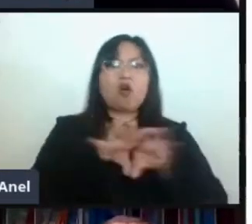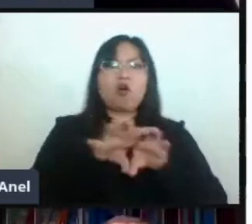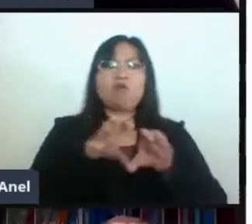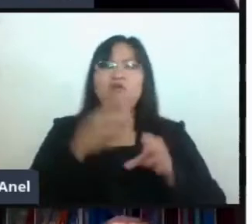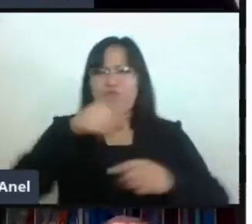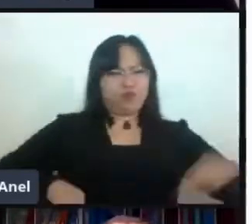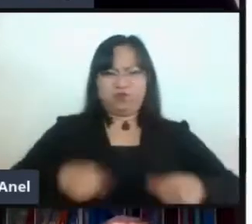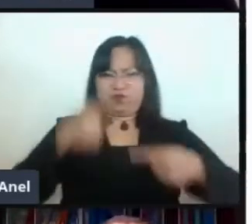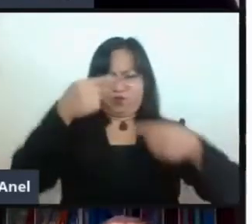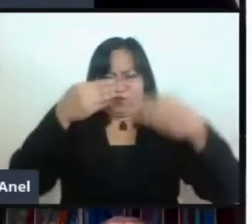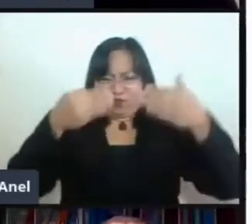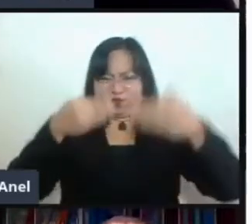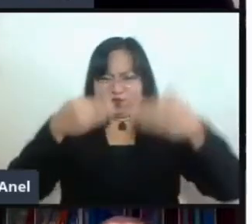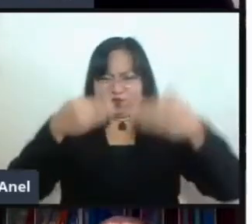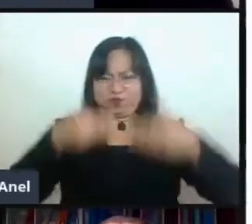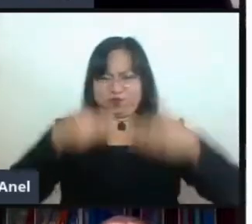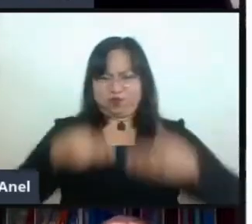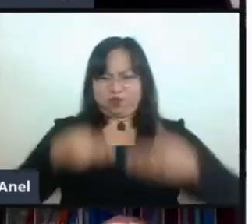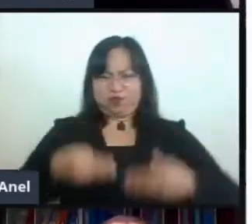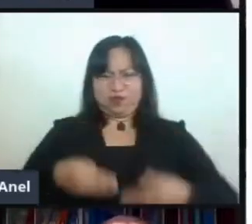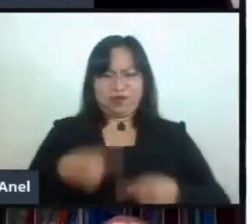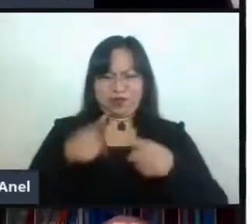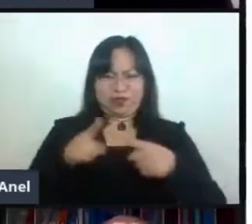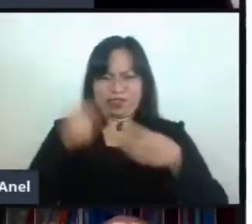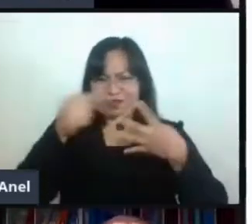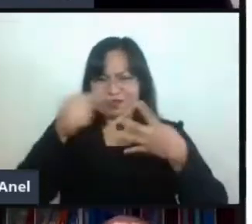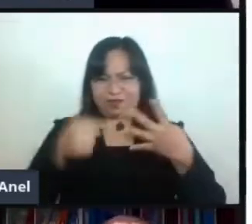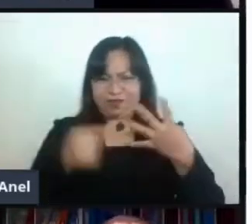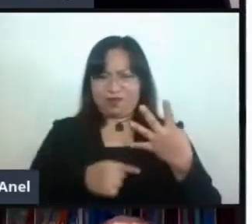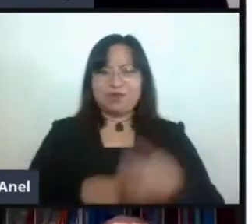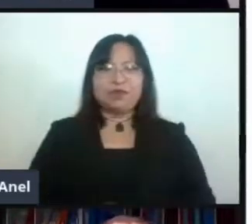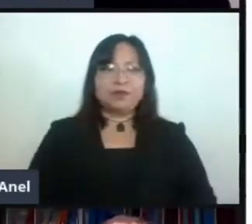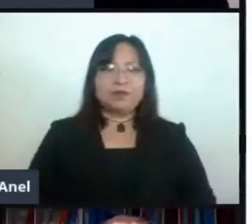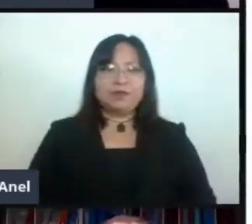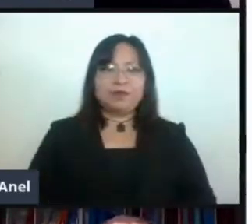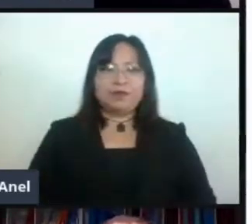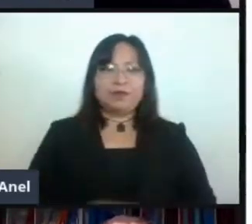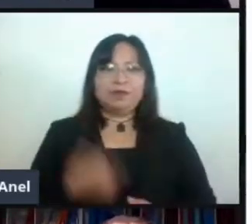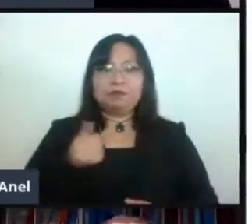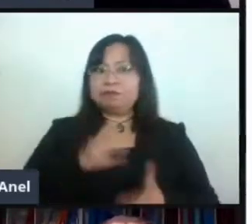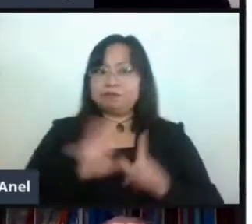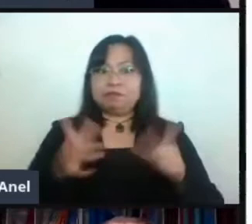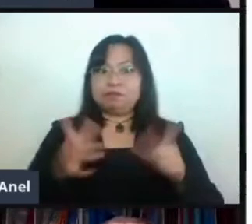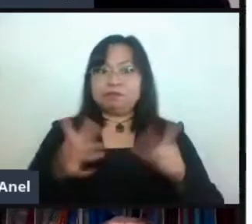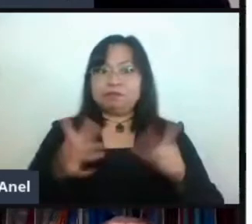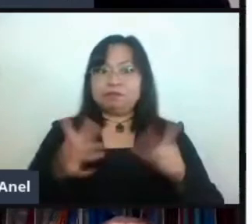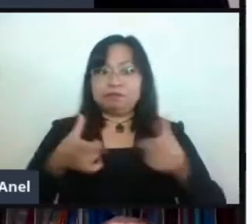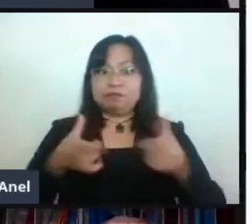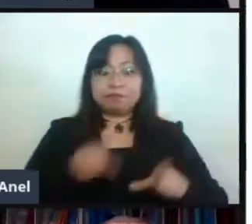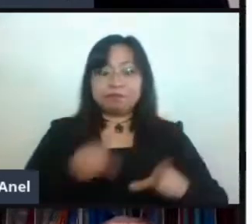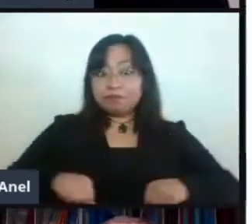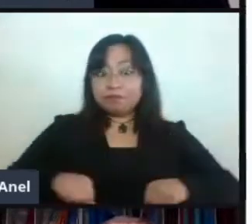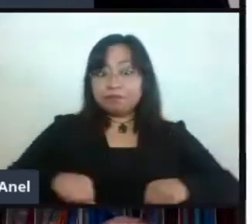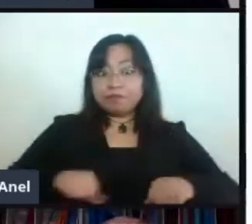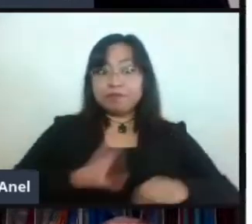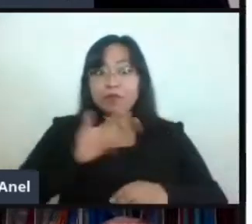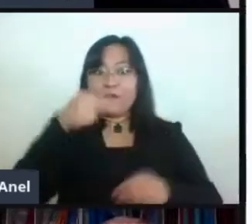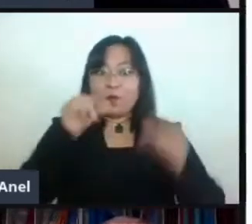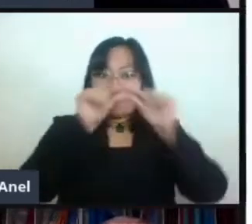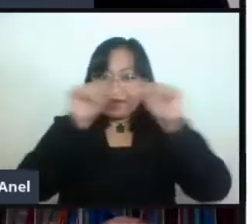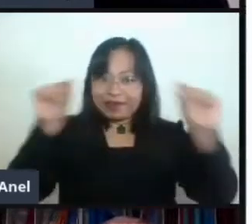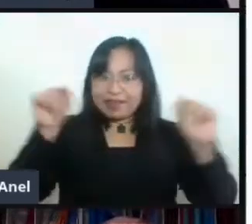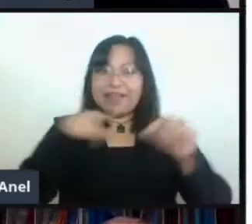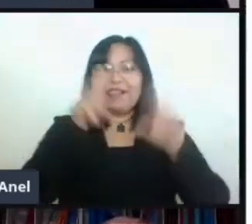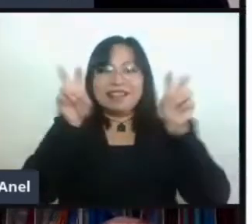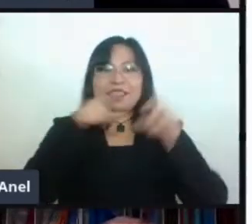actividades aquí y algo que está muy bien es que yo tengo ya clasificadas estas actividades con el tema de geometría y